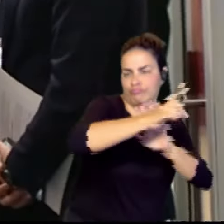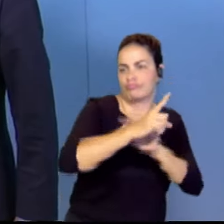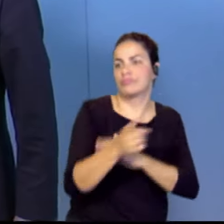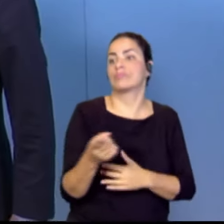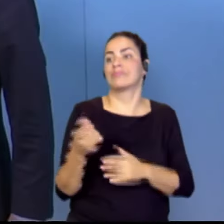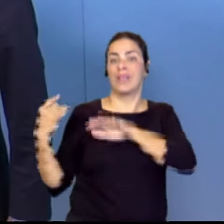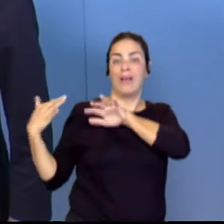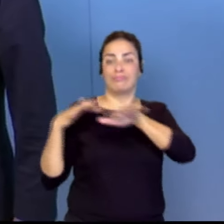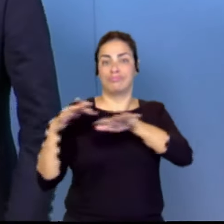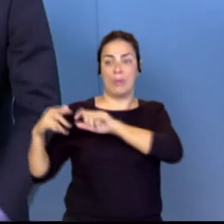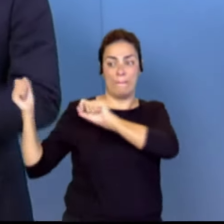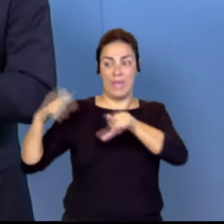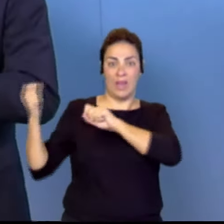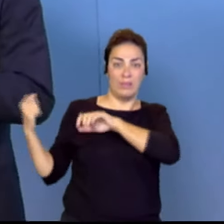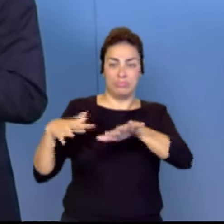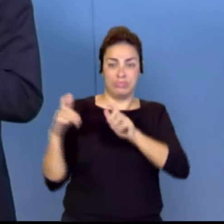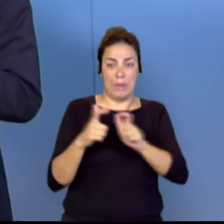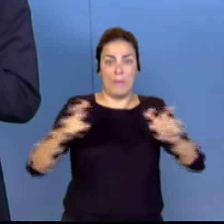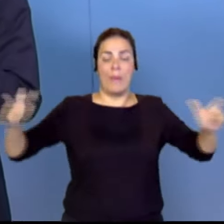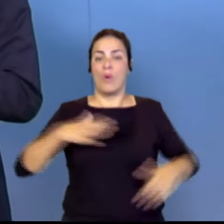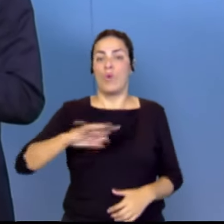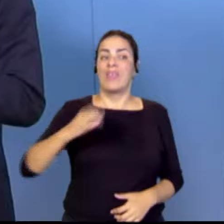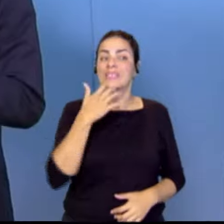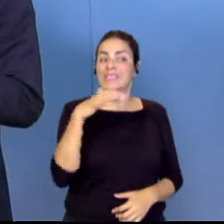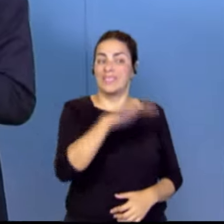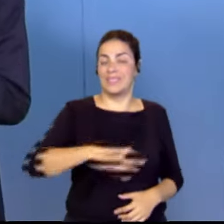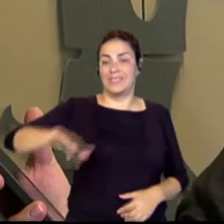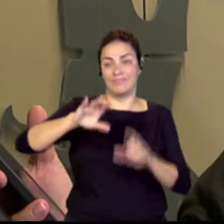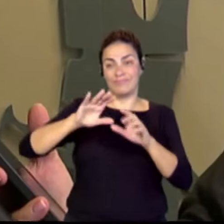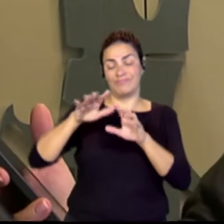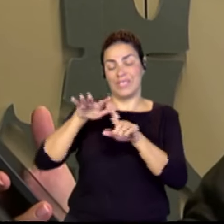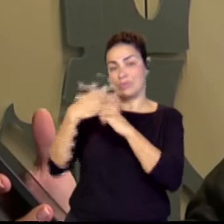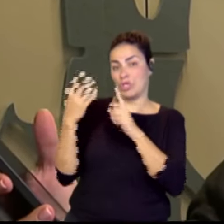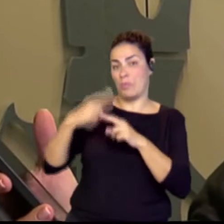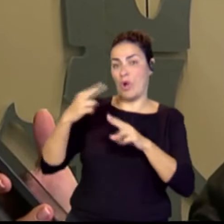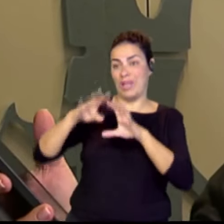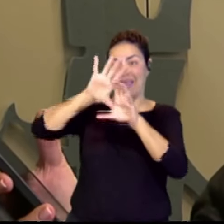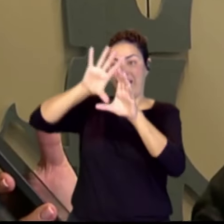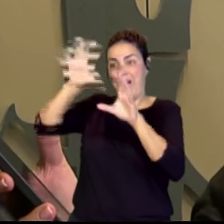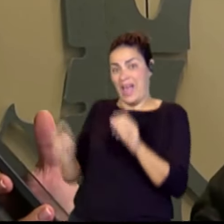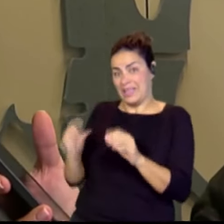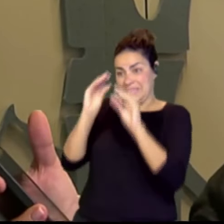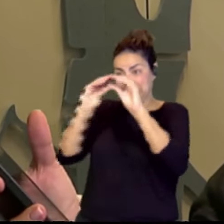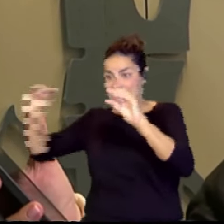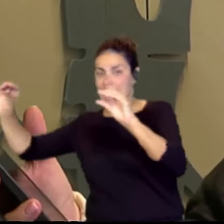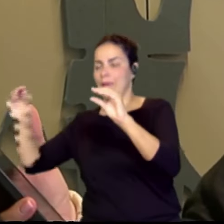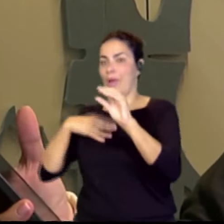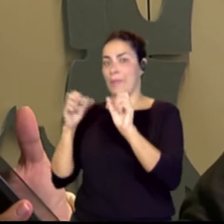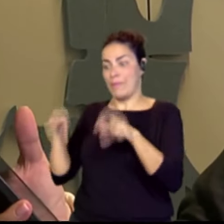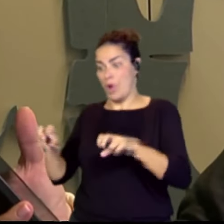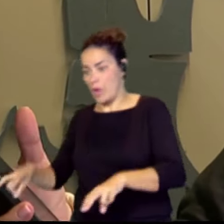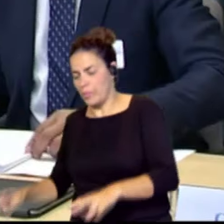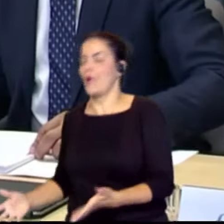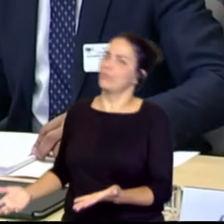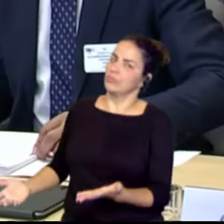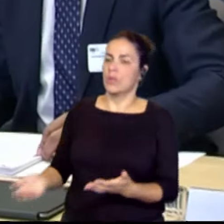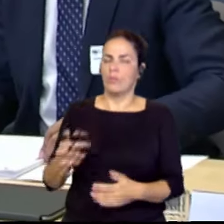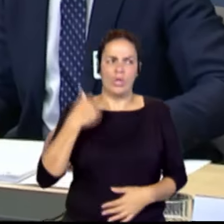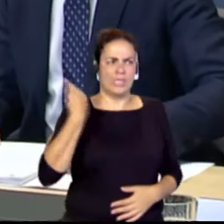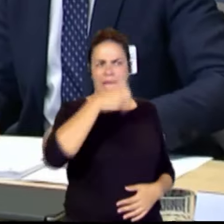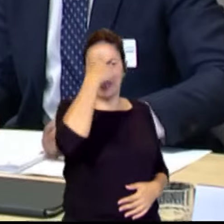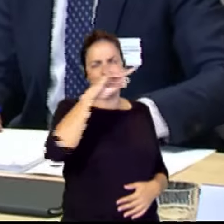y la situación política en el entorno del sagel sigue deteriorándose confirmaba efectivamente que la situación en el sagel es altamente complicada